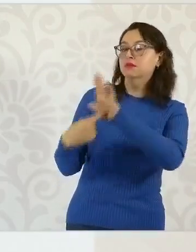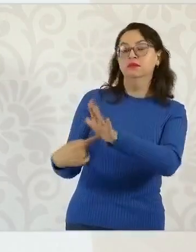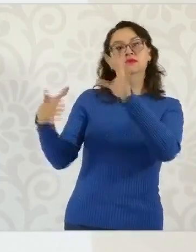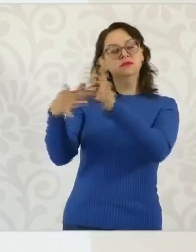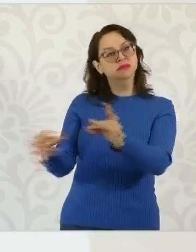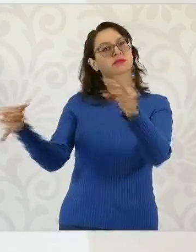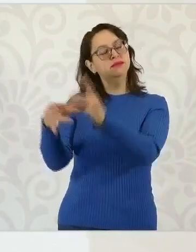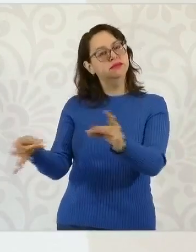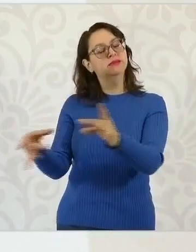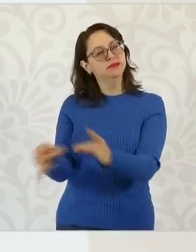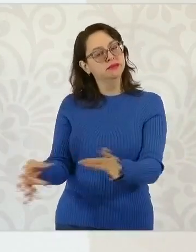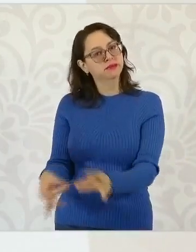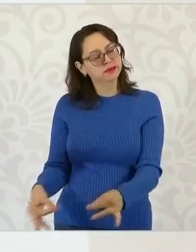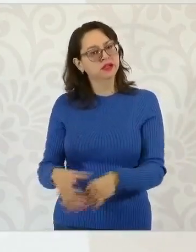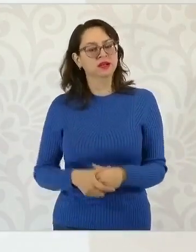vinculado además,